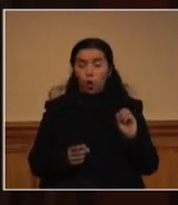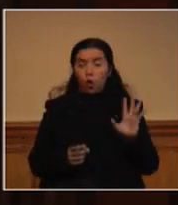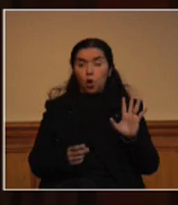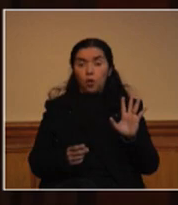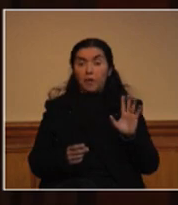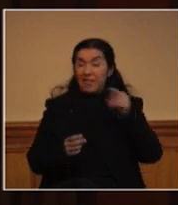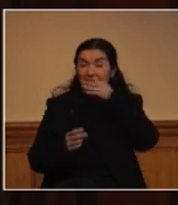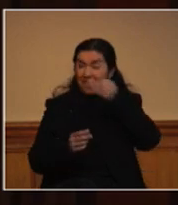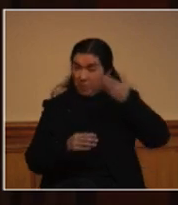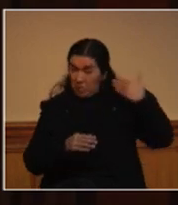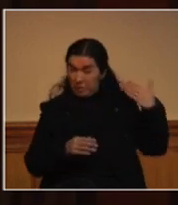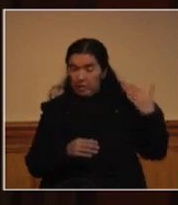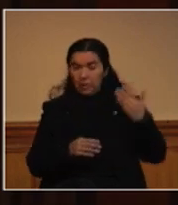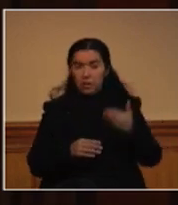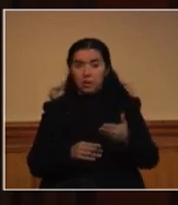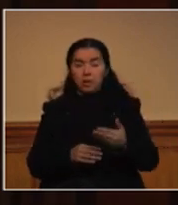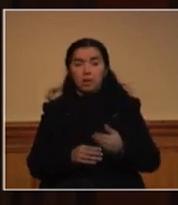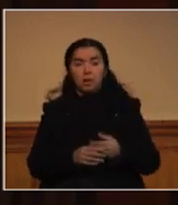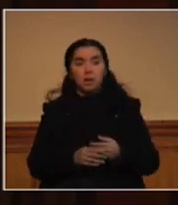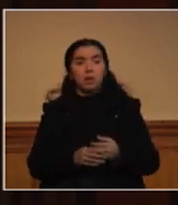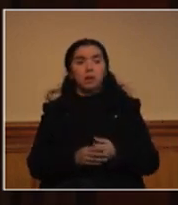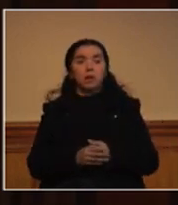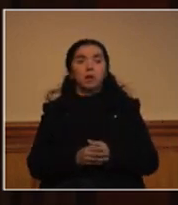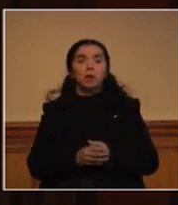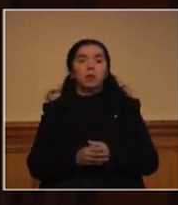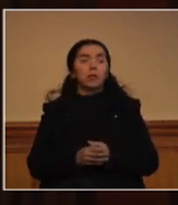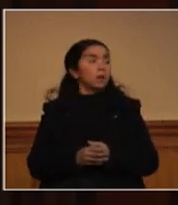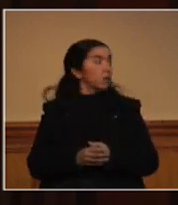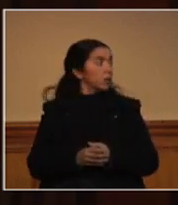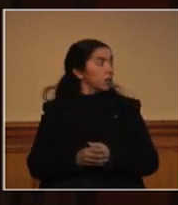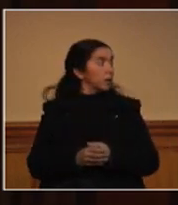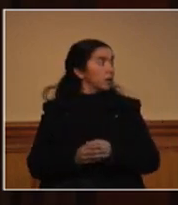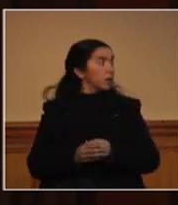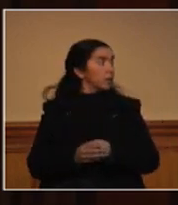decíamos al principio, ¡oh, horror!